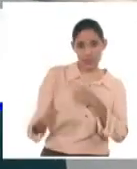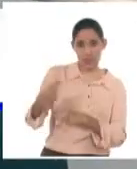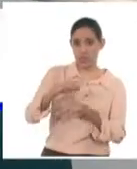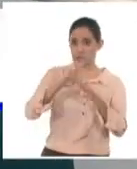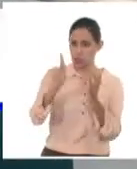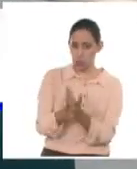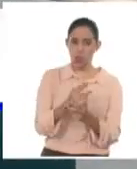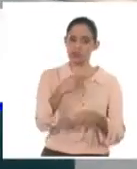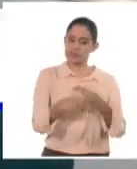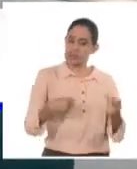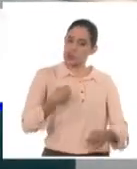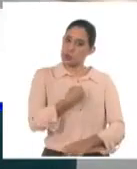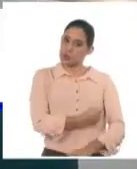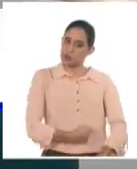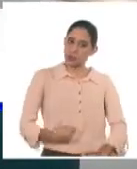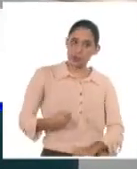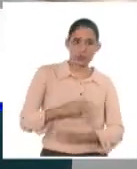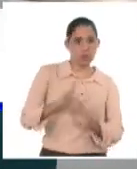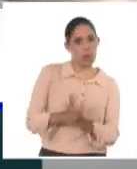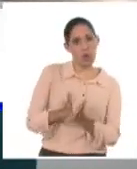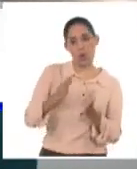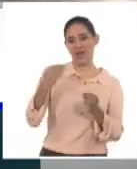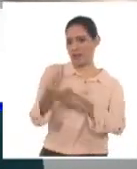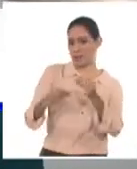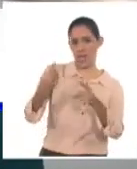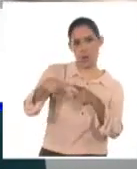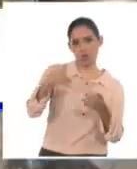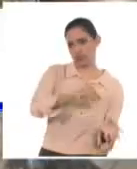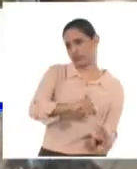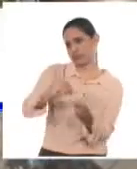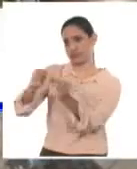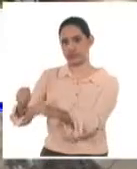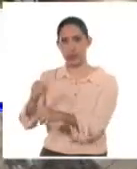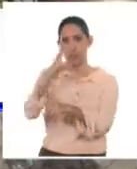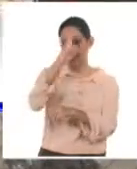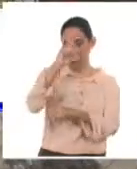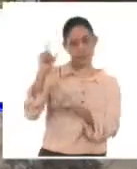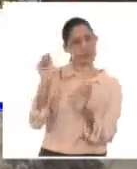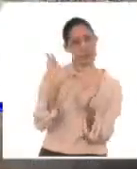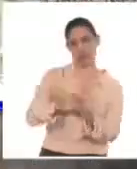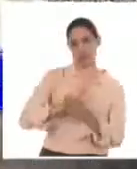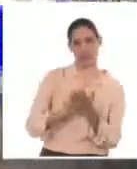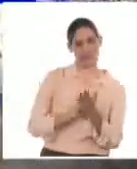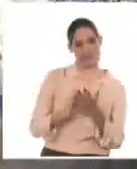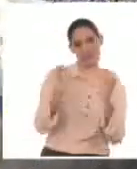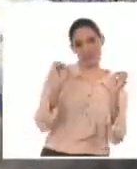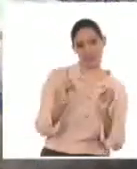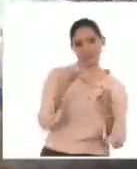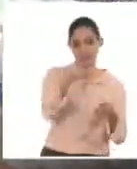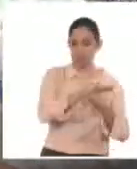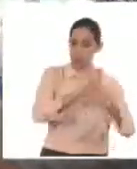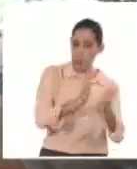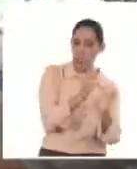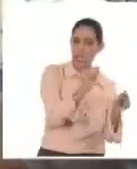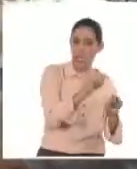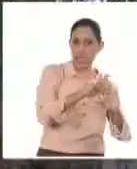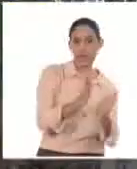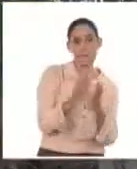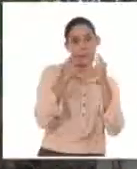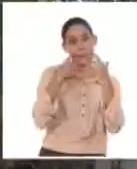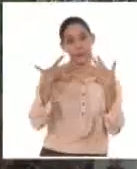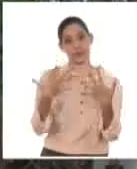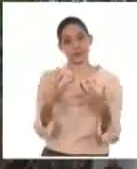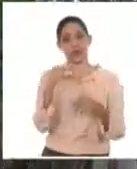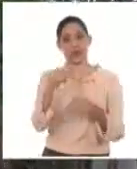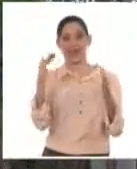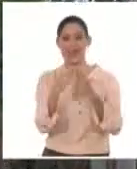realizan aquí, no tienen que moverse a otros servicios ni a otros hospitales. La obra humana de la revolución en Arroyo Naranjo también está en la Casa